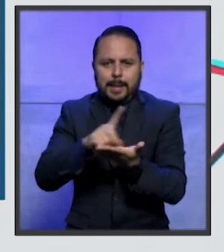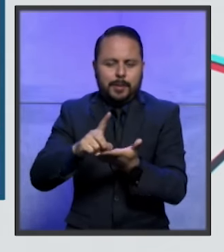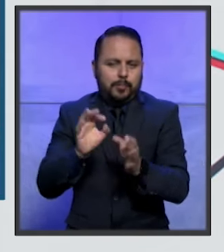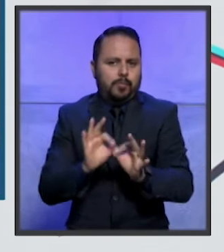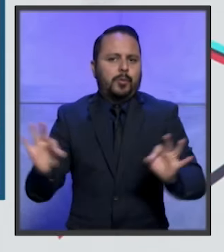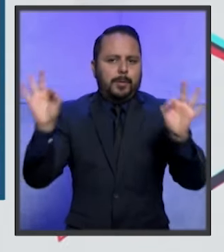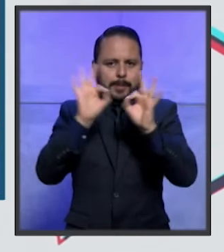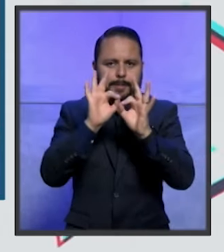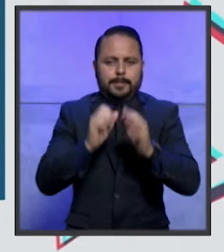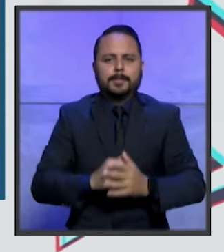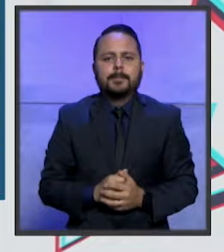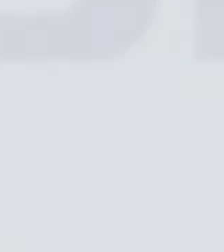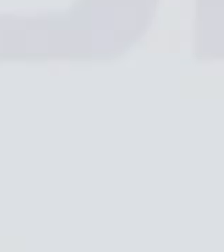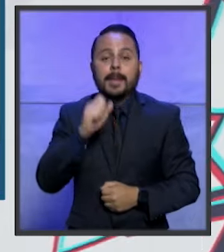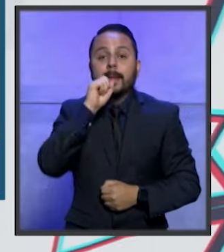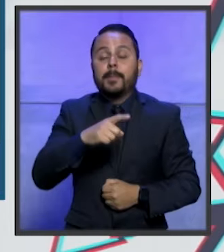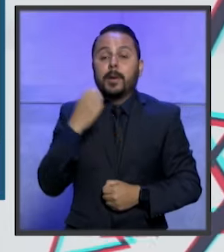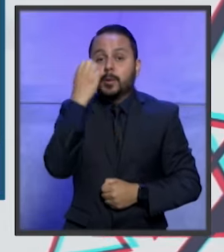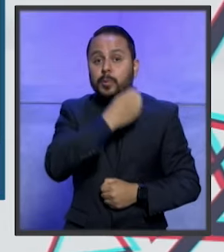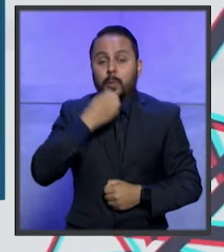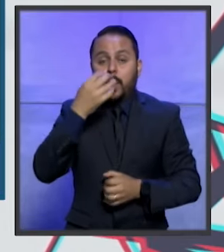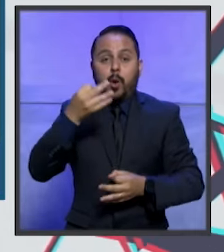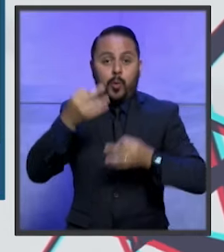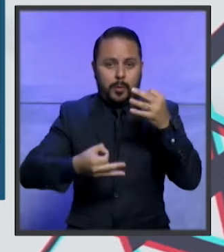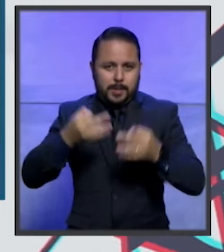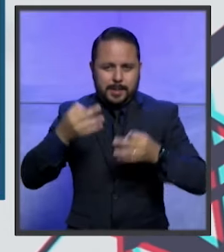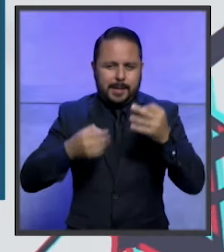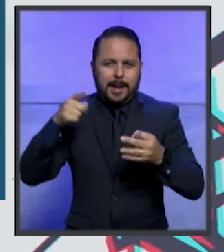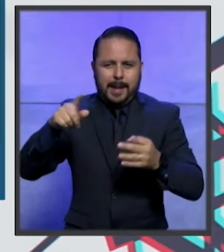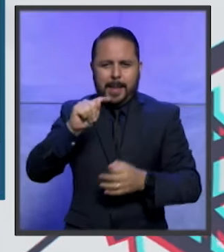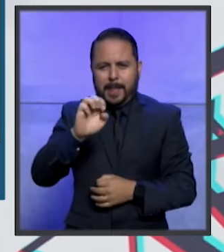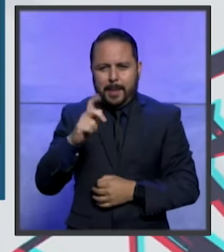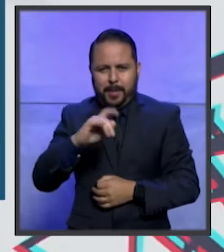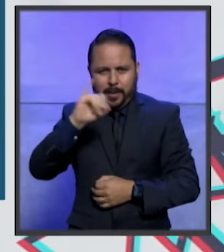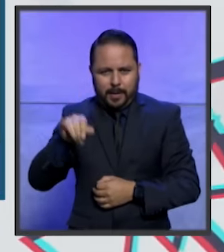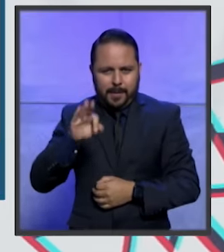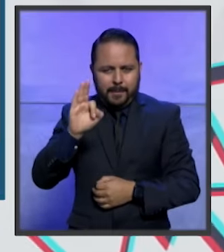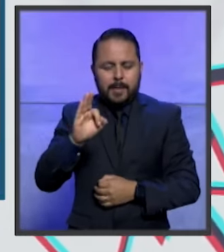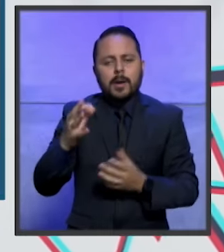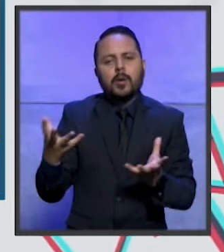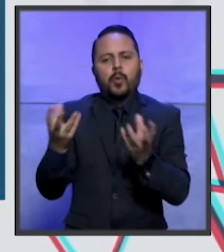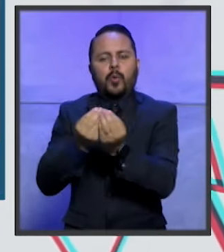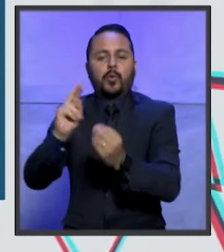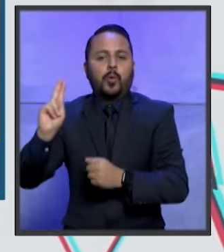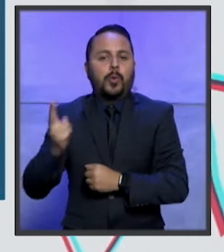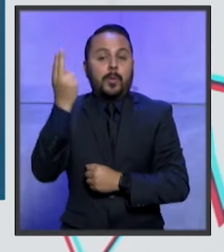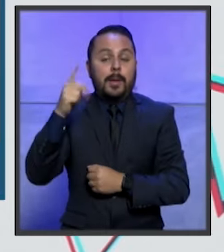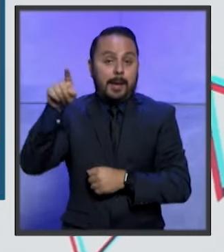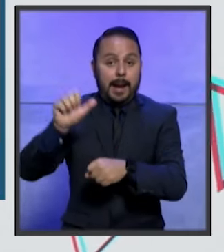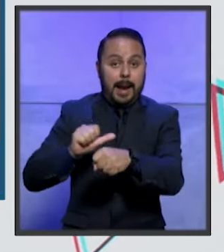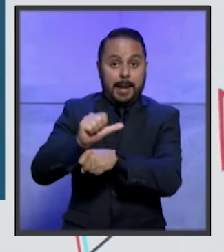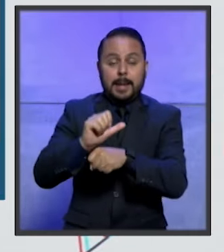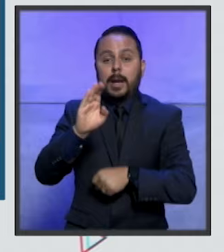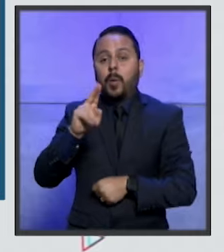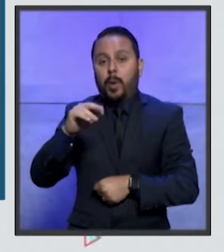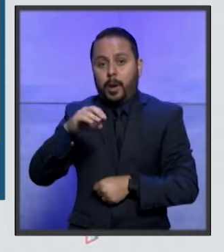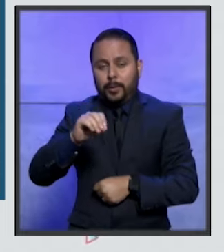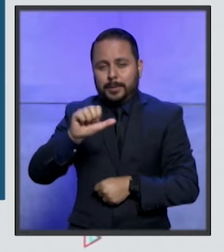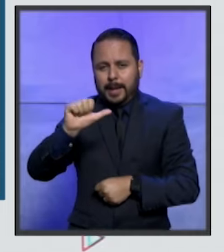de los derechos fundamentales también la escuela judicial electoral del tribunal electoral en colaboración con la universidad de Buenos